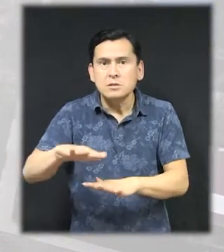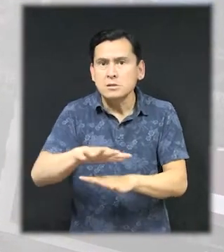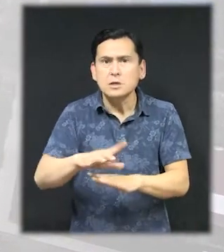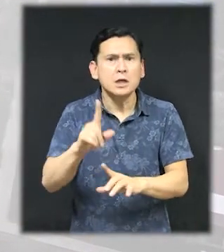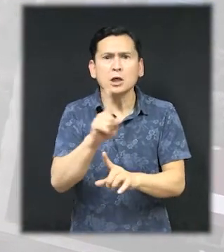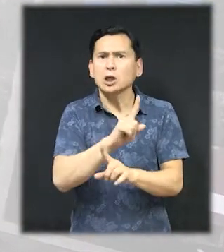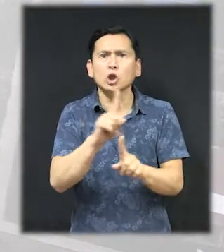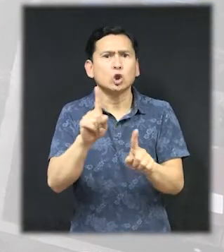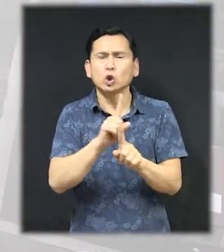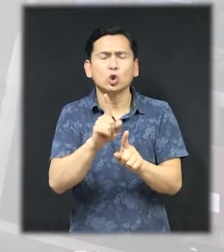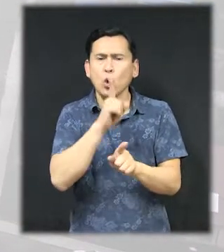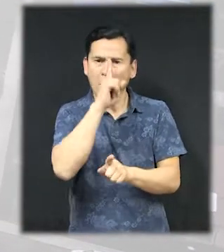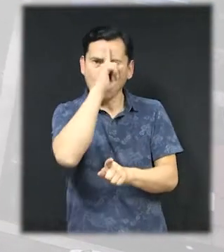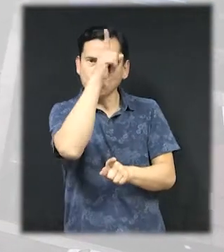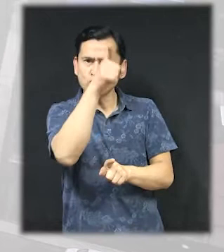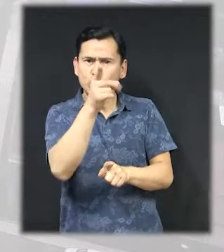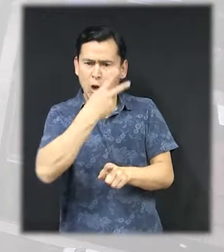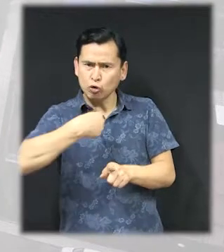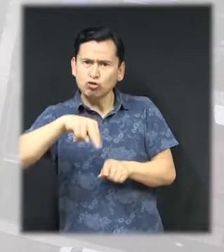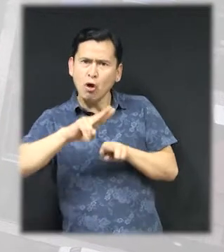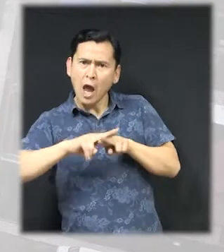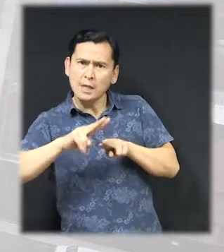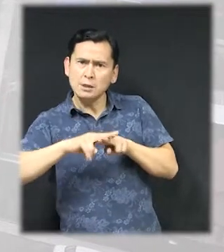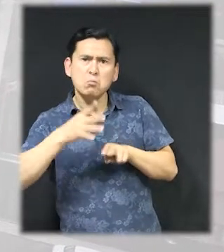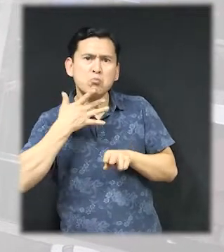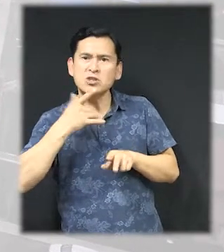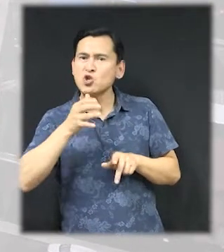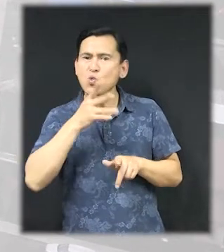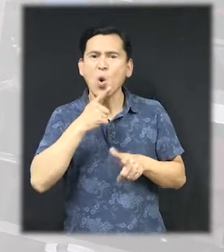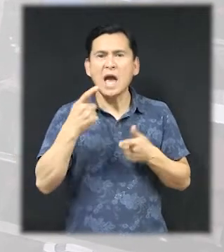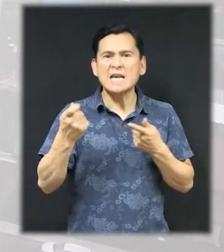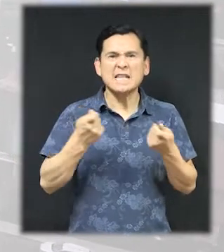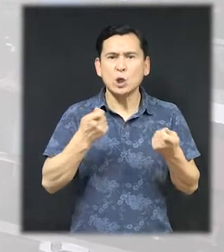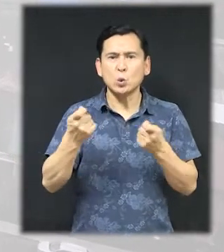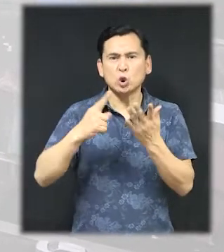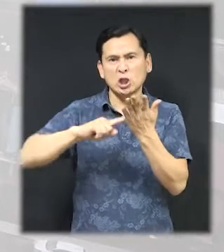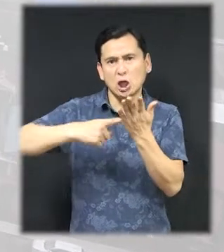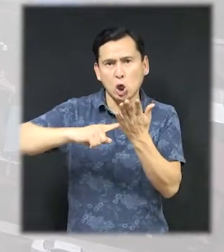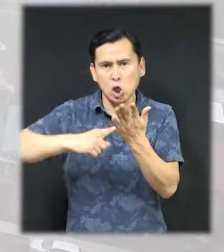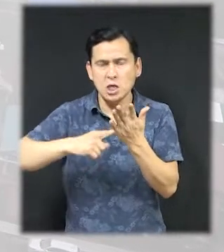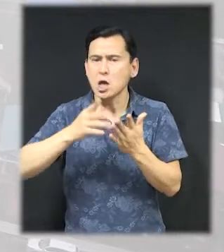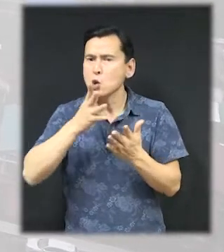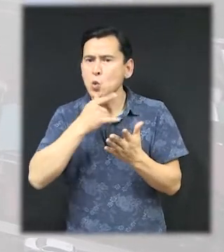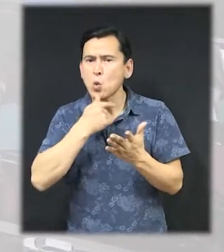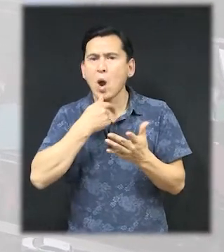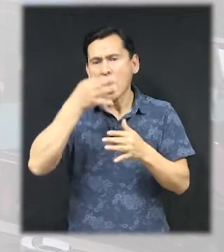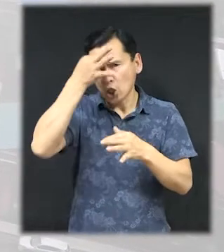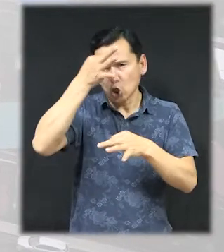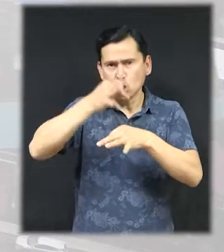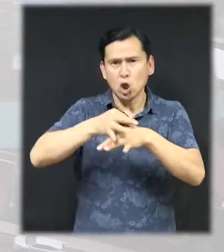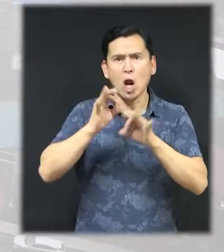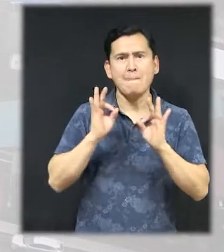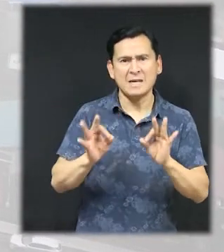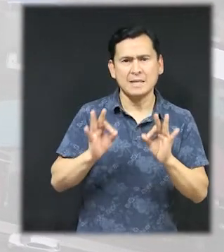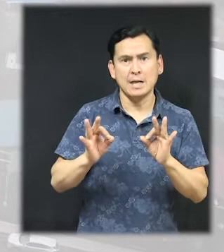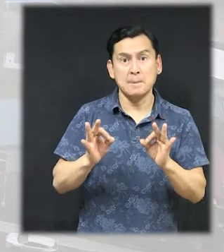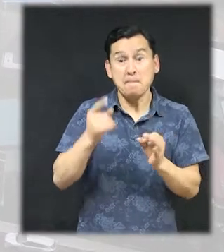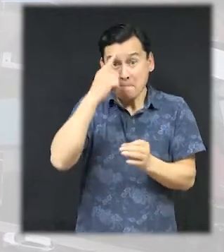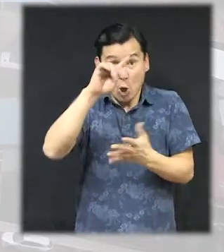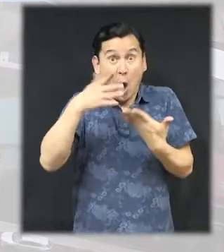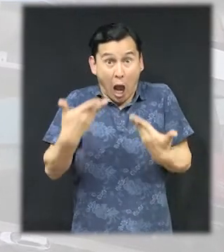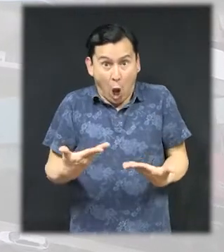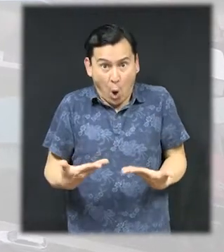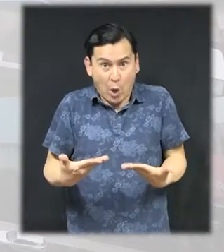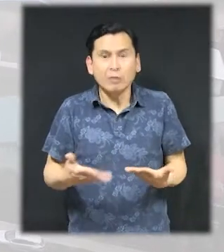de altísima complejidad que no estábamos acostumbrados a hacer porque no teníamos los recursos tecnológicos o porque no teníamos